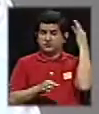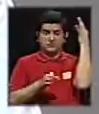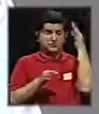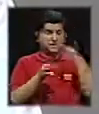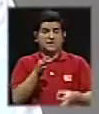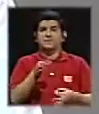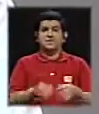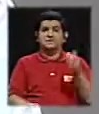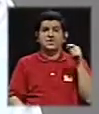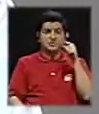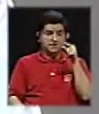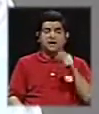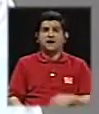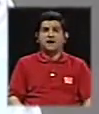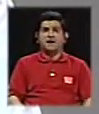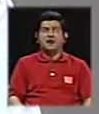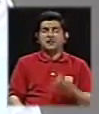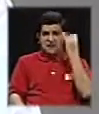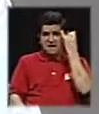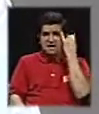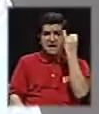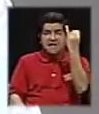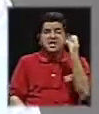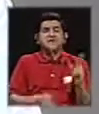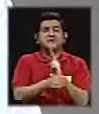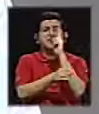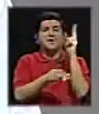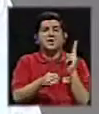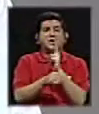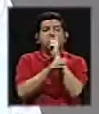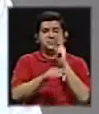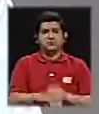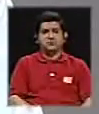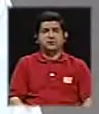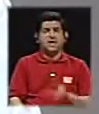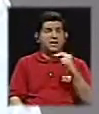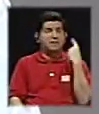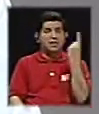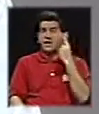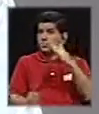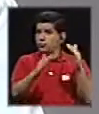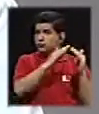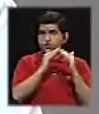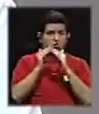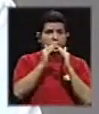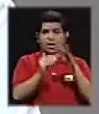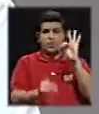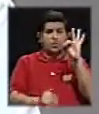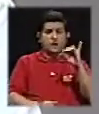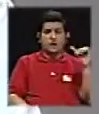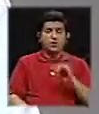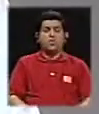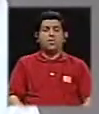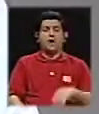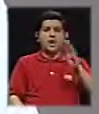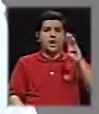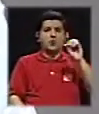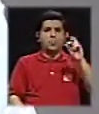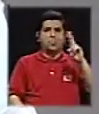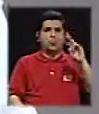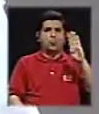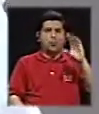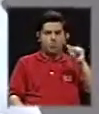sencillamente, ¿sabe? Y este argumento que ha sido utilizado no solamente con la comunidad Terra, sino con la comunidad Boruca, sino